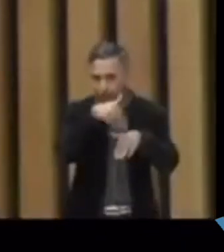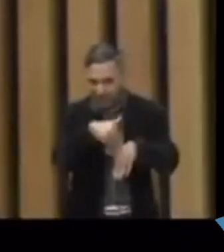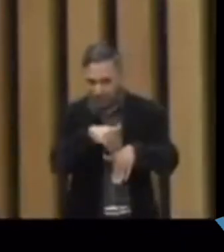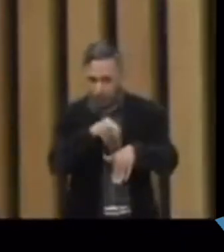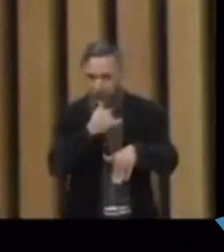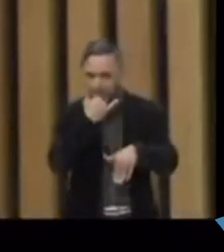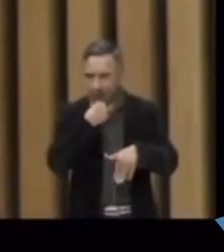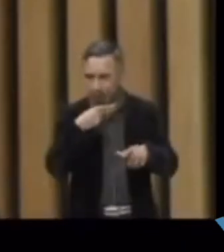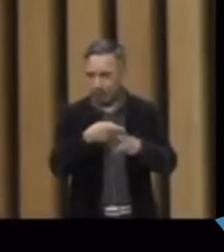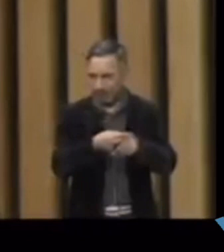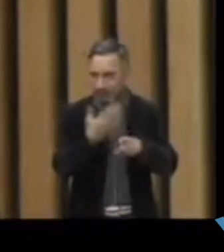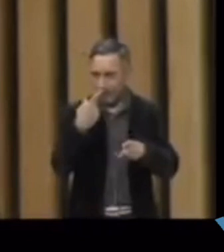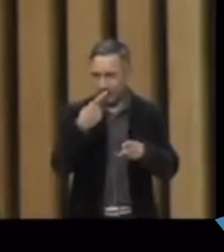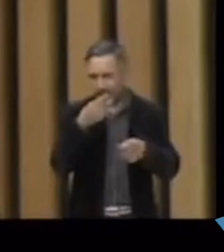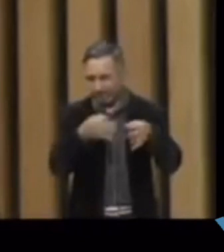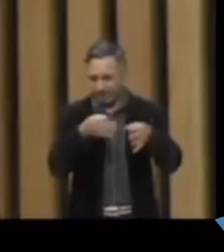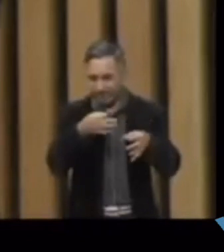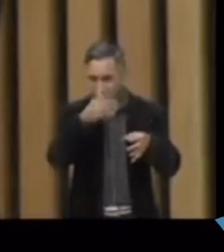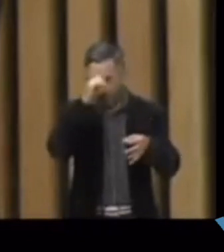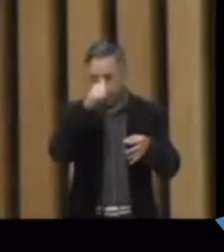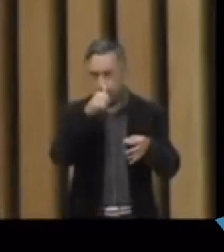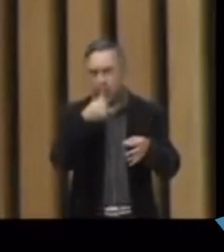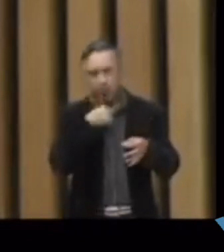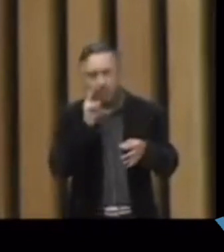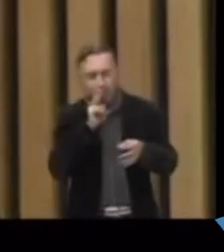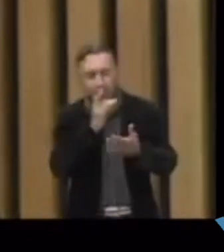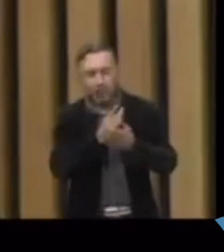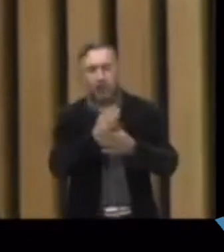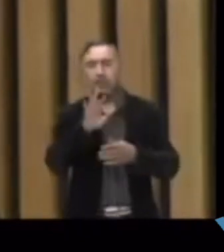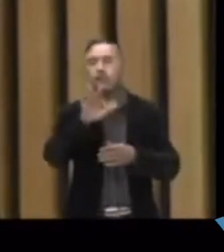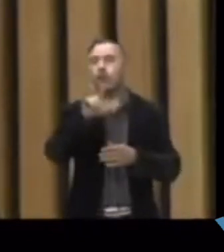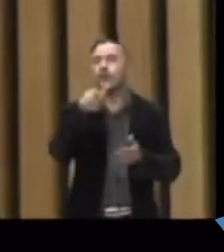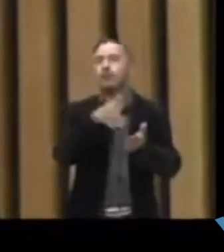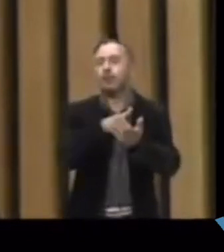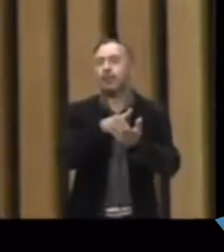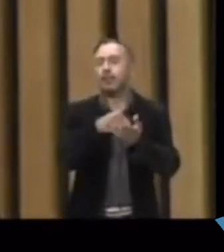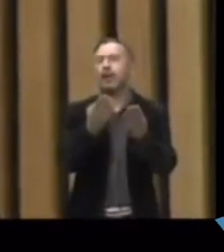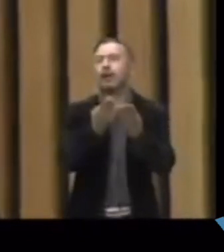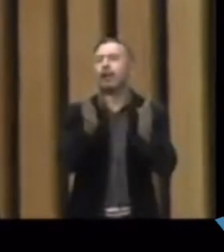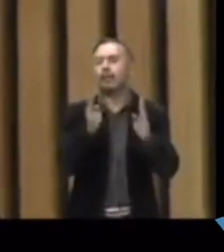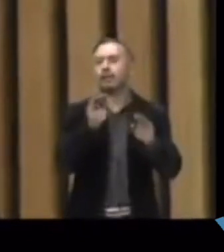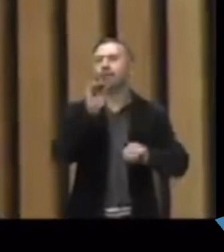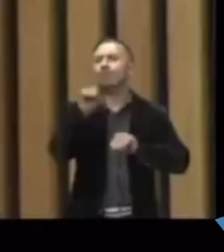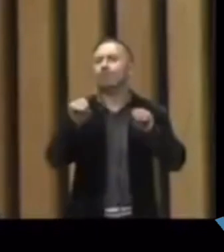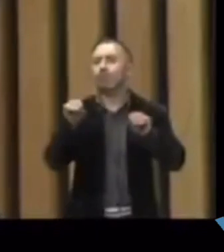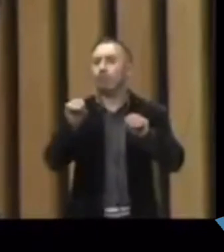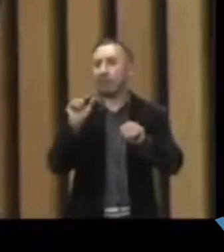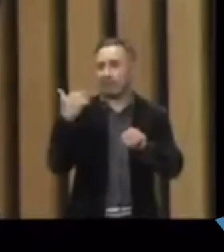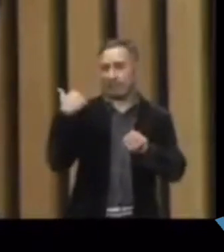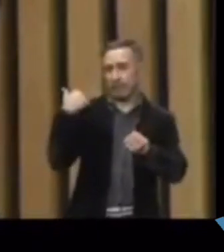nosotros vemos su intención de instalar 57 mil casillas cuando en la elección